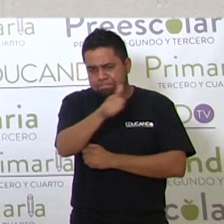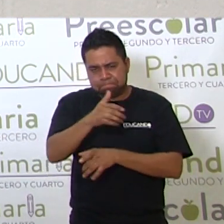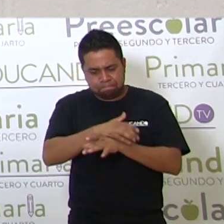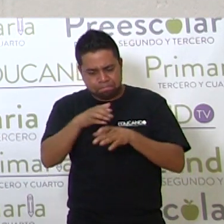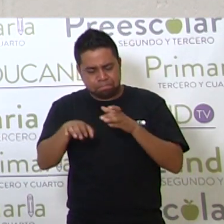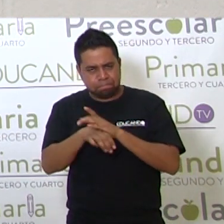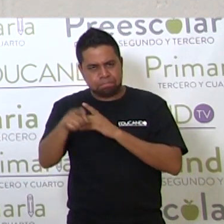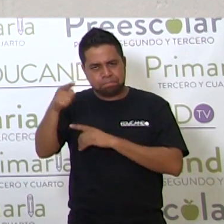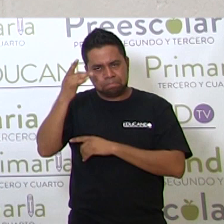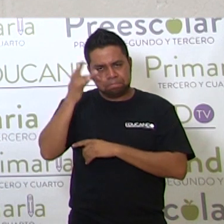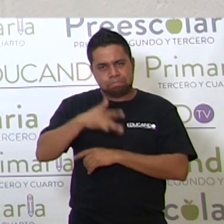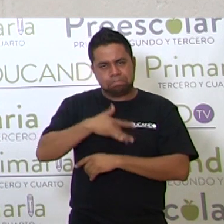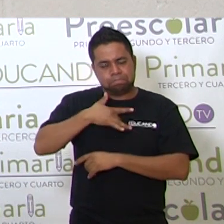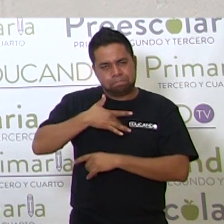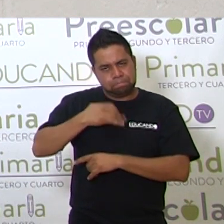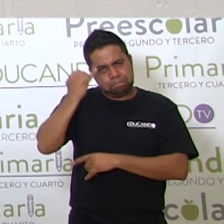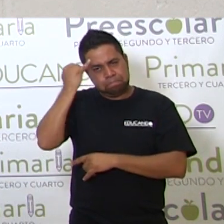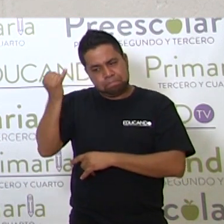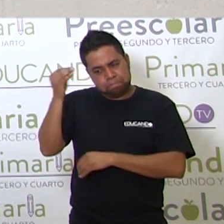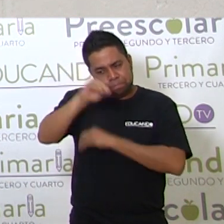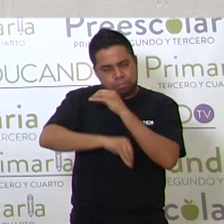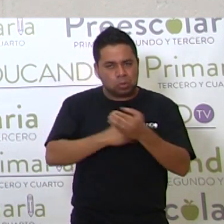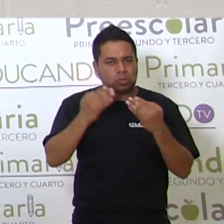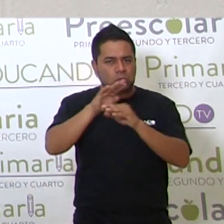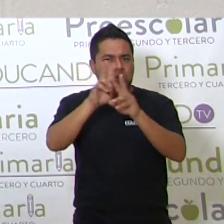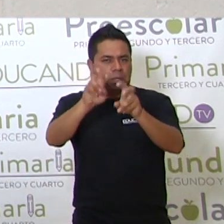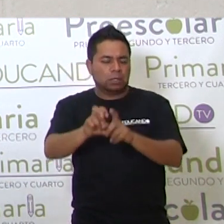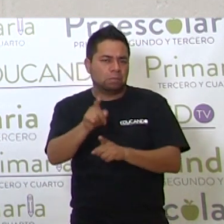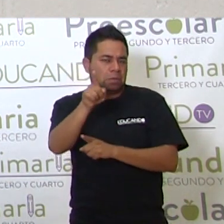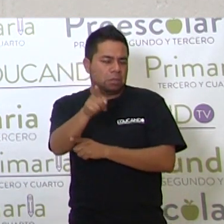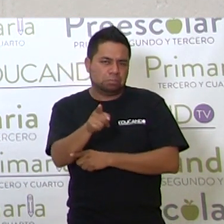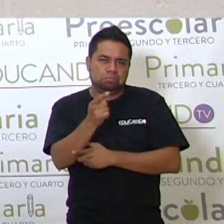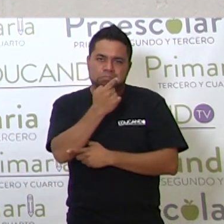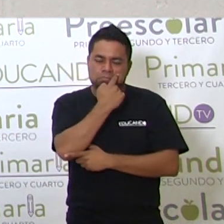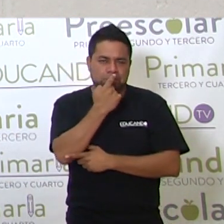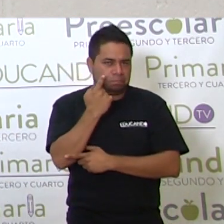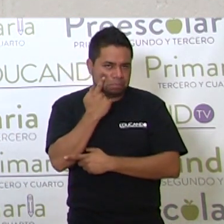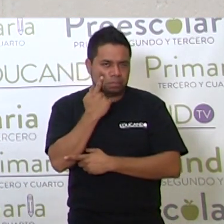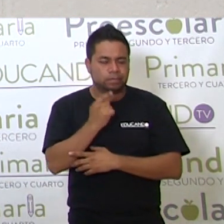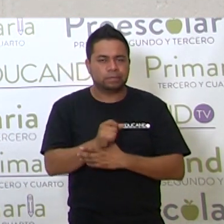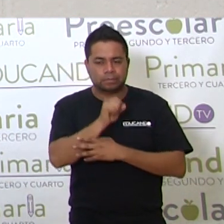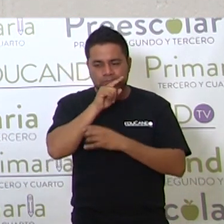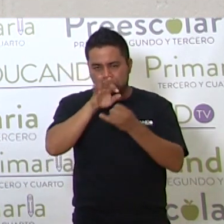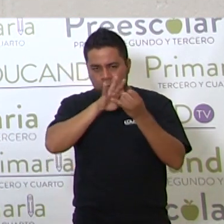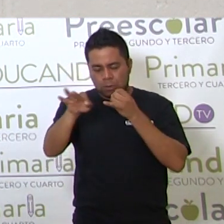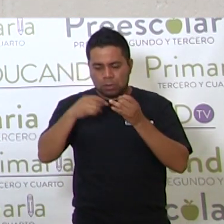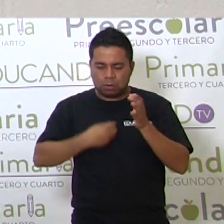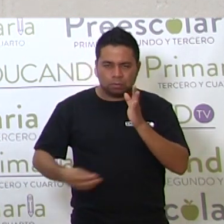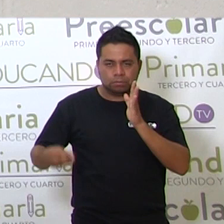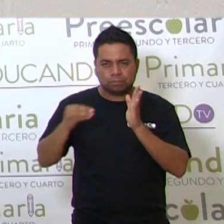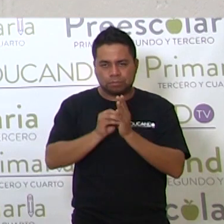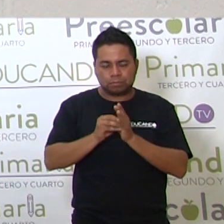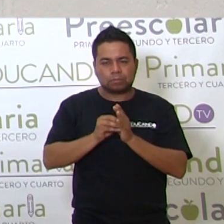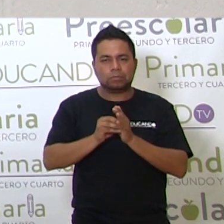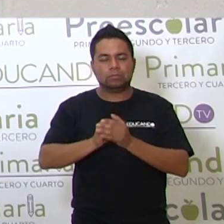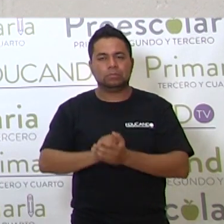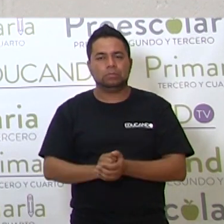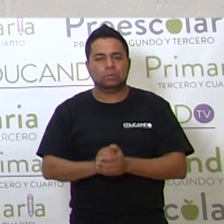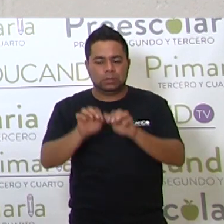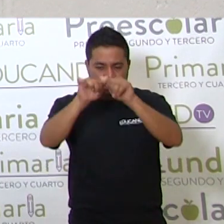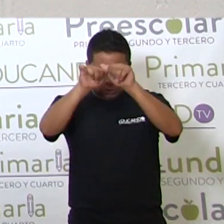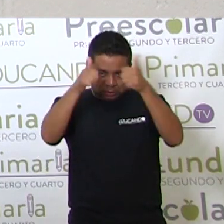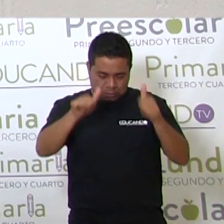tienen acerca del tema que ustedes están desarrollando. Y por último, aquí pondría arte contemporáneo.